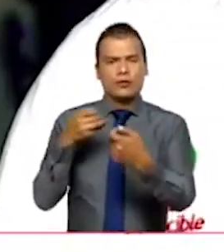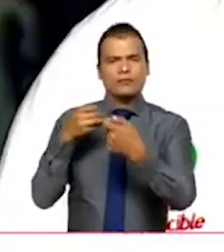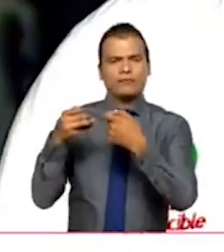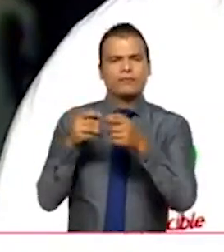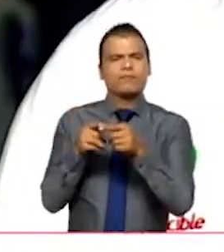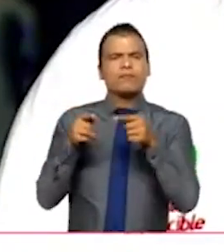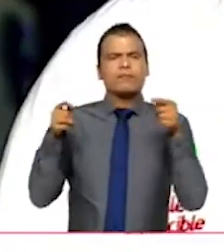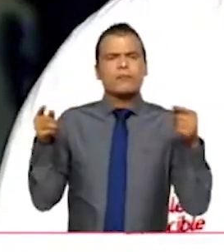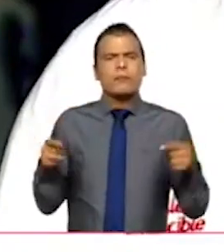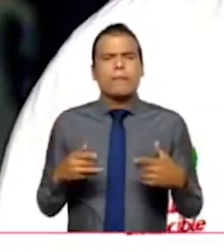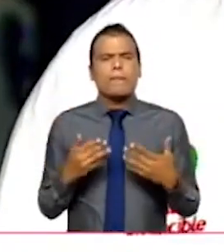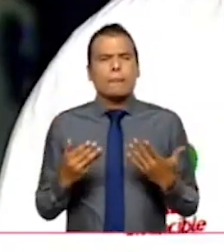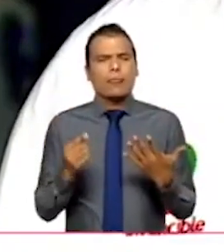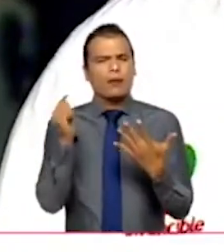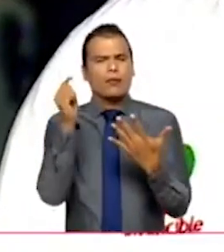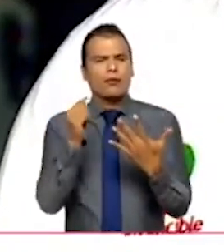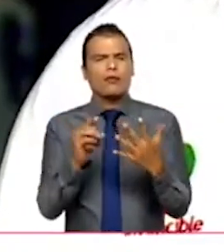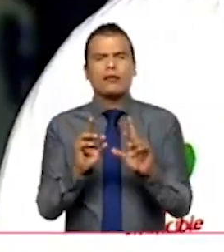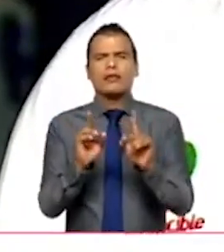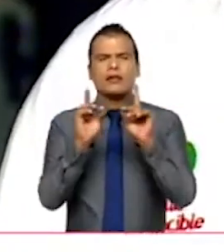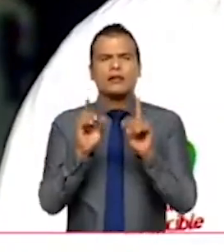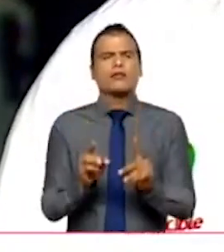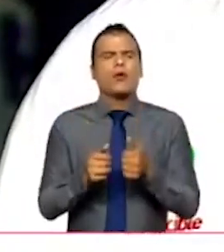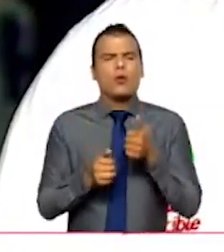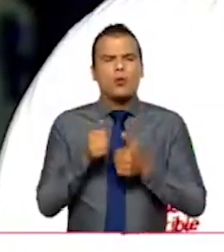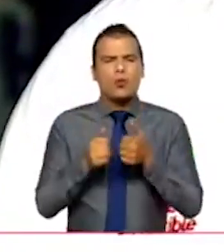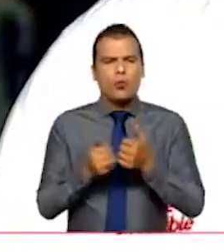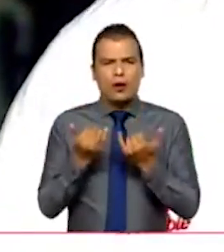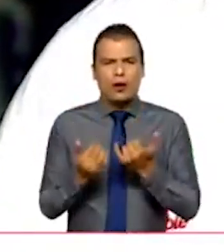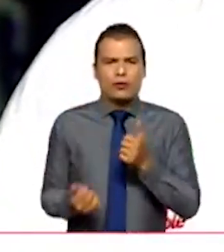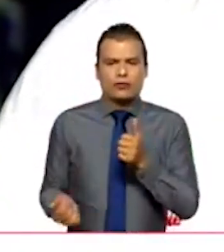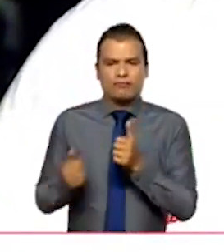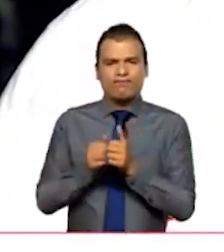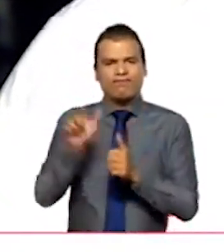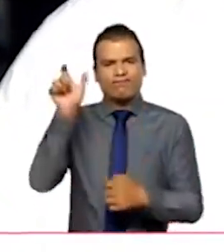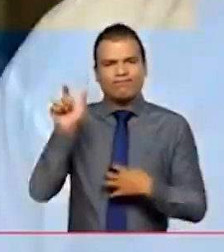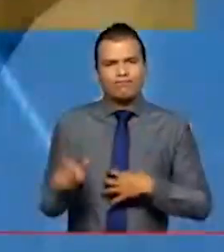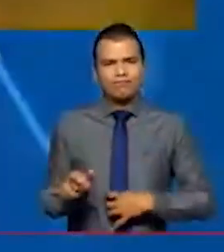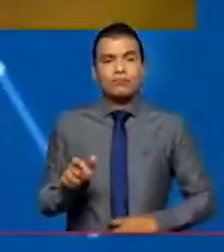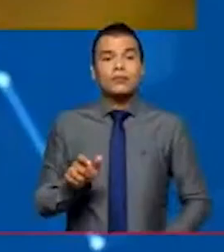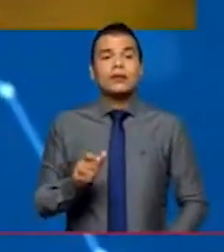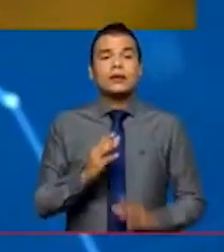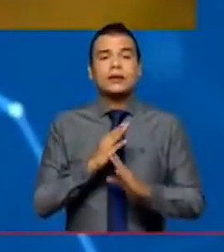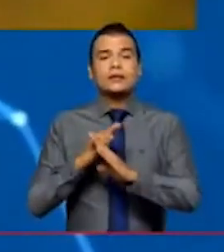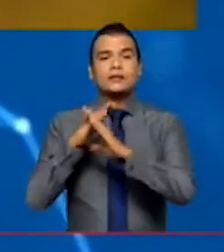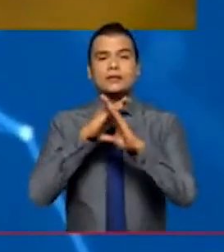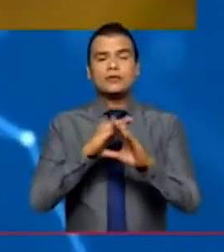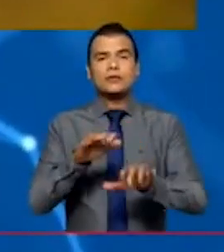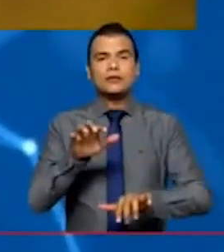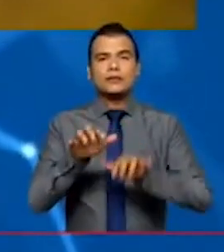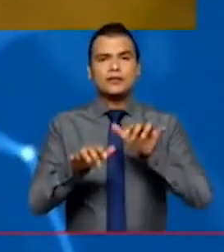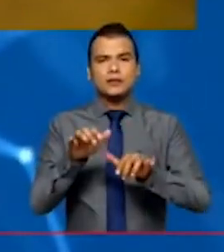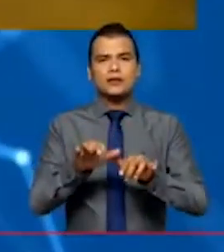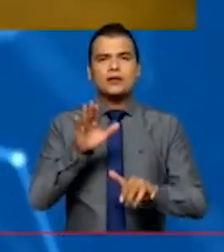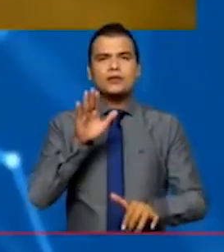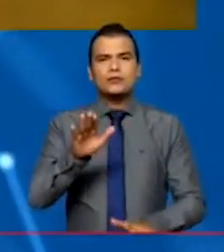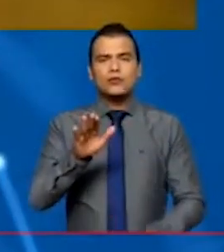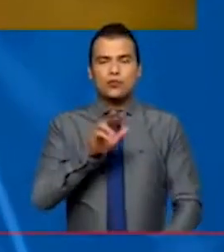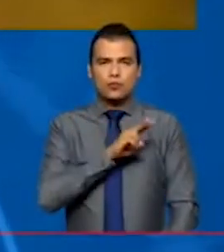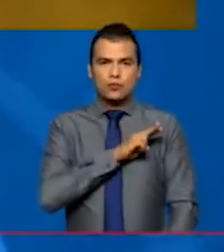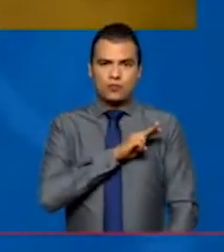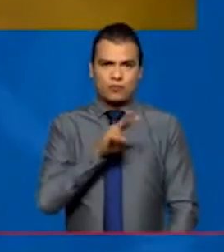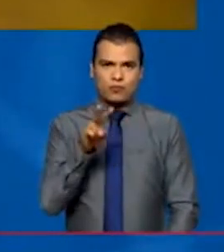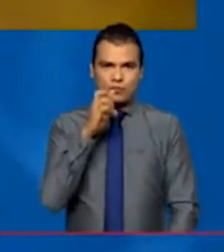las generalidades de estas medidas, nos acompaña el secretario de Seguridad, Walter Camilo Murcia, y